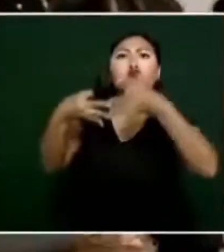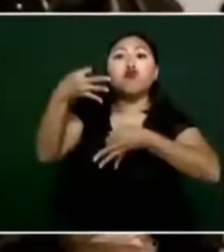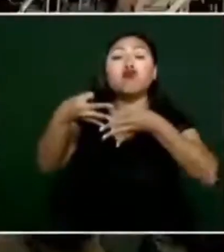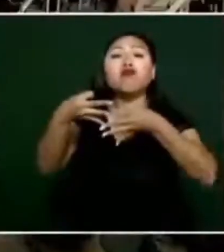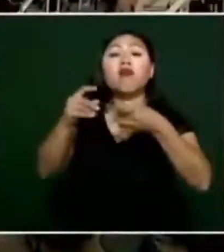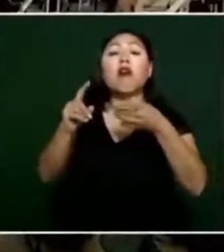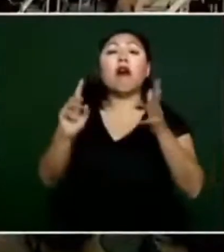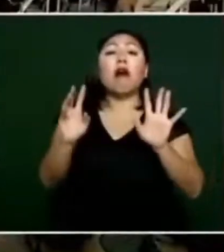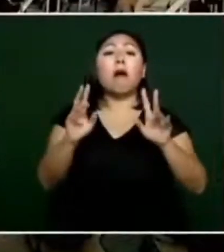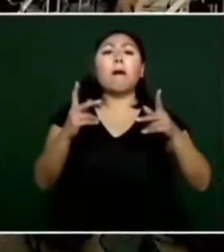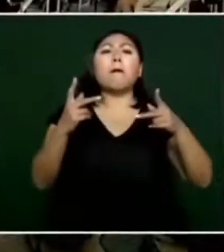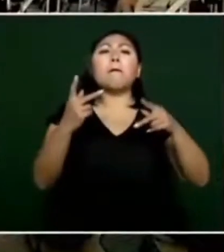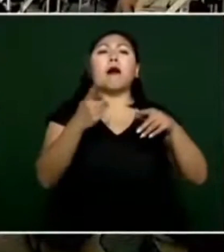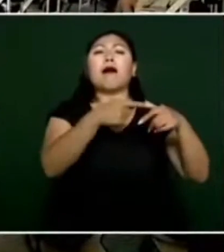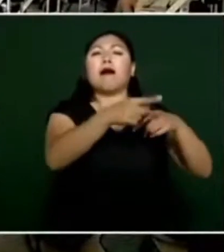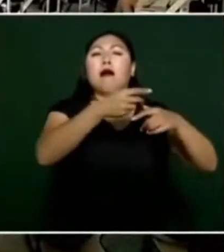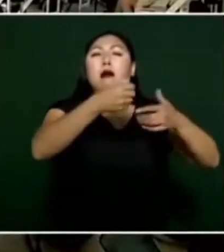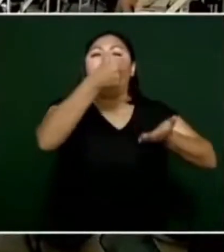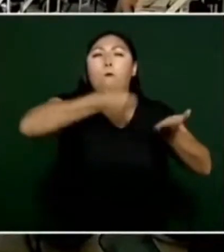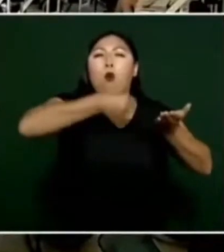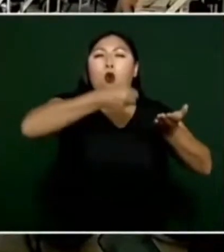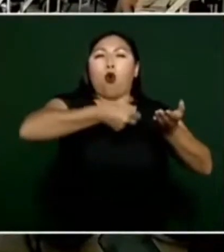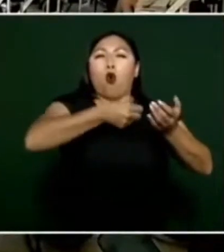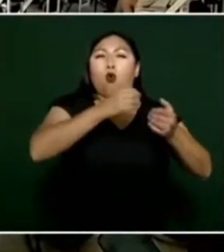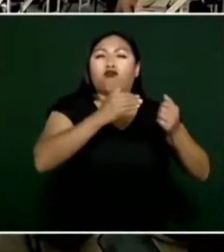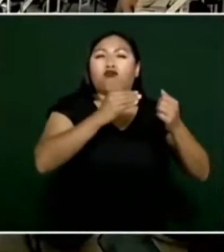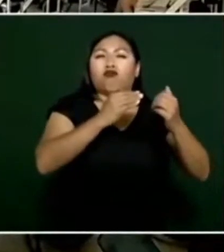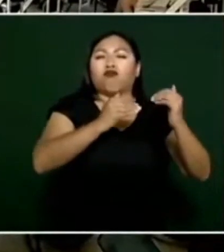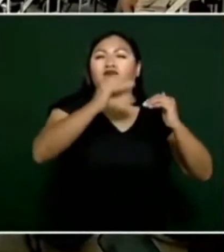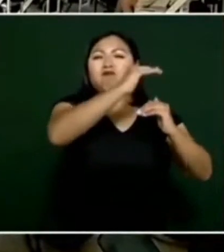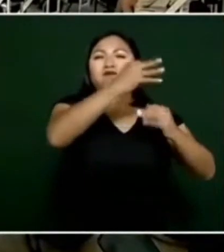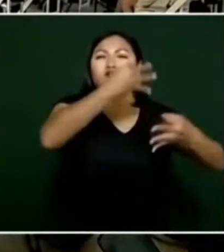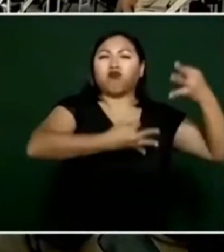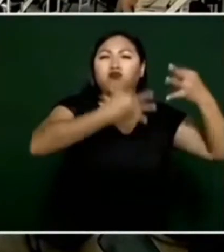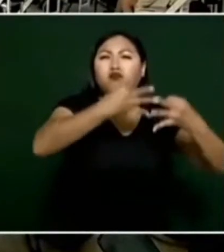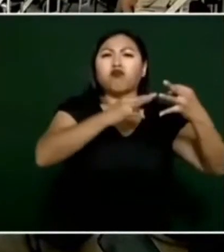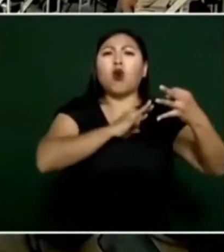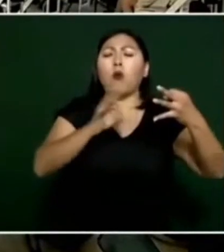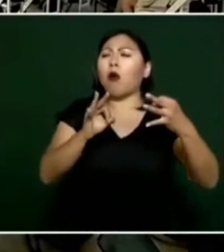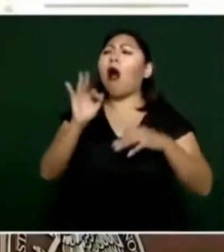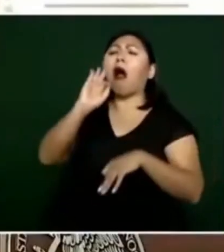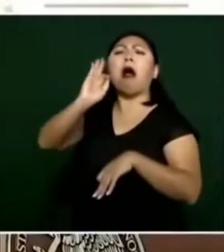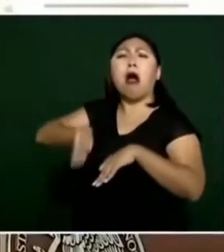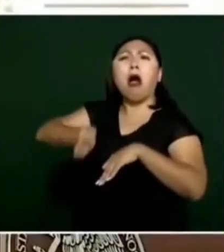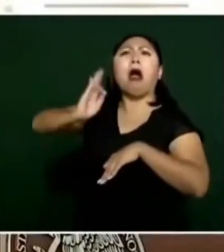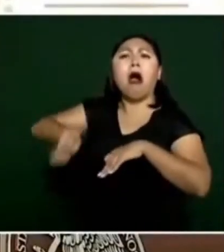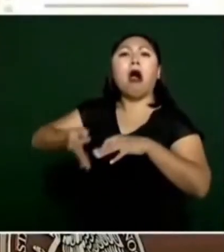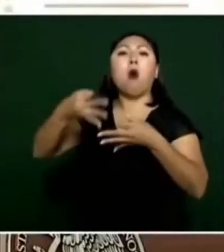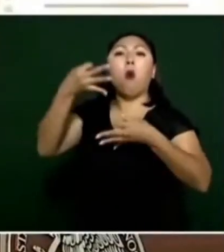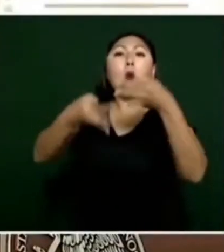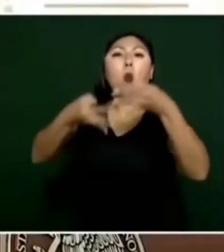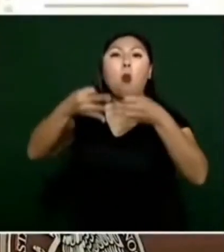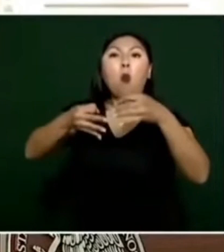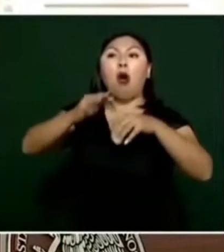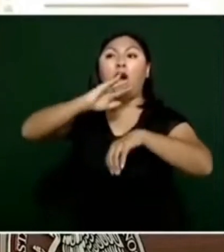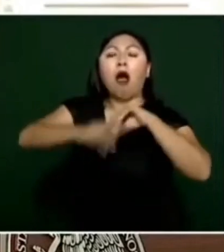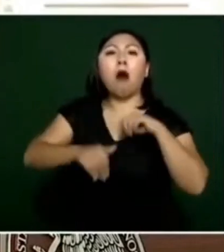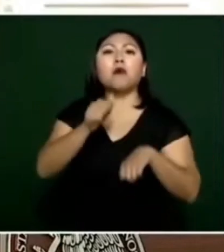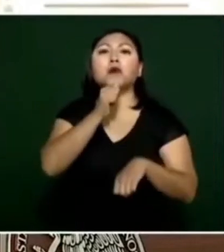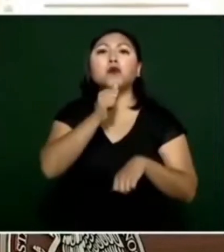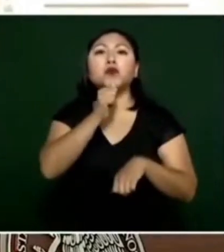y extender y extender todo este tipo de juicios. Entonces, presidente, en el marco de la reforma judicial que usted ha